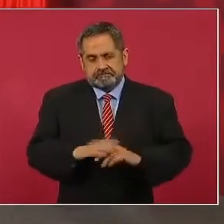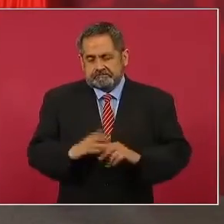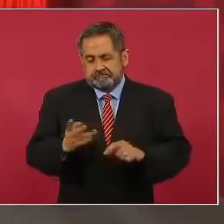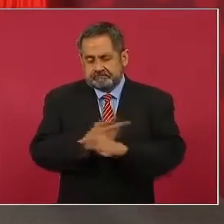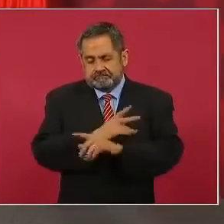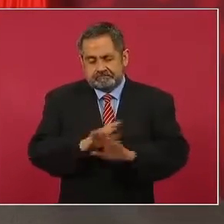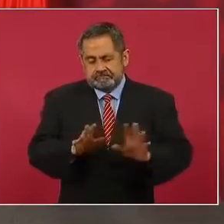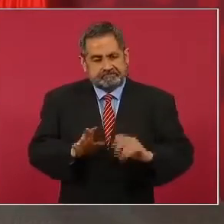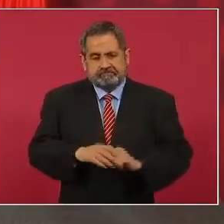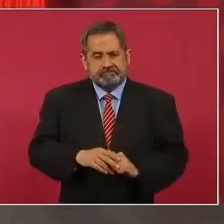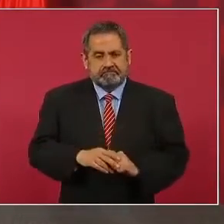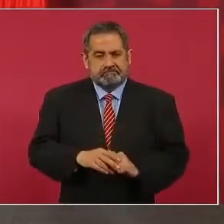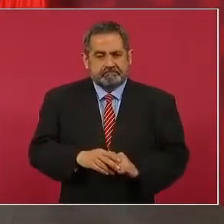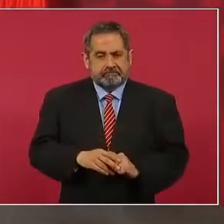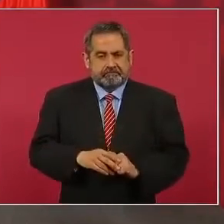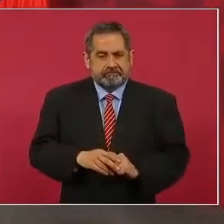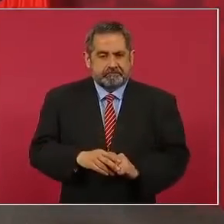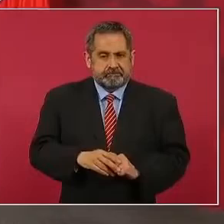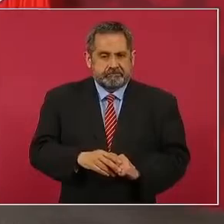está